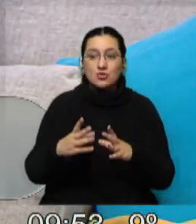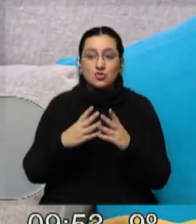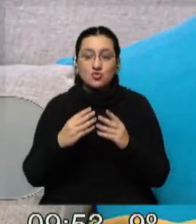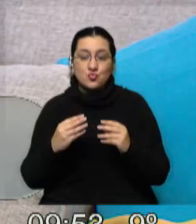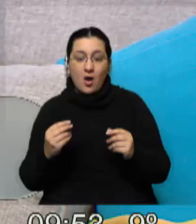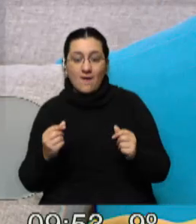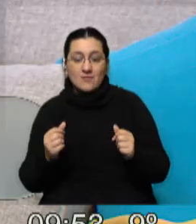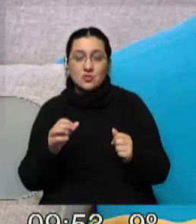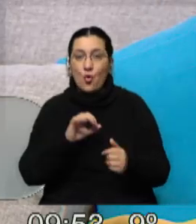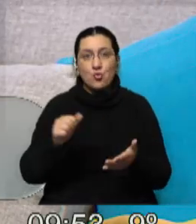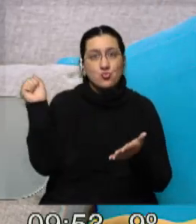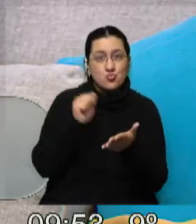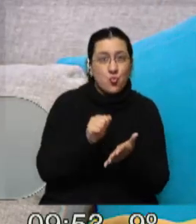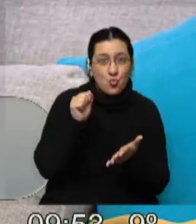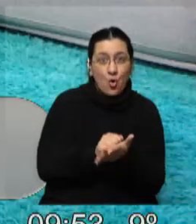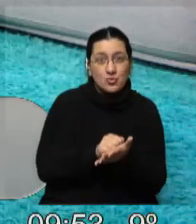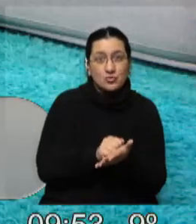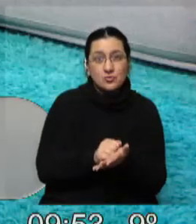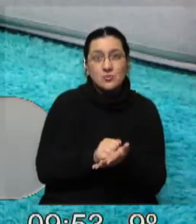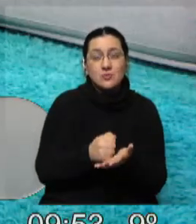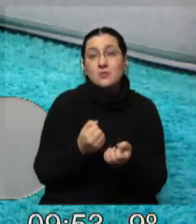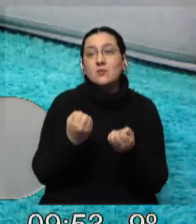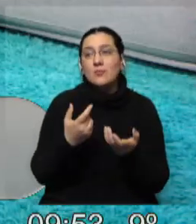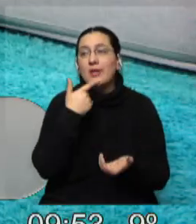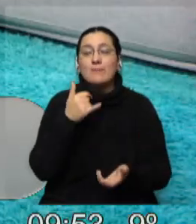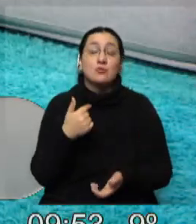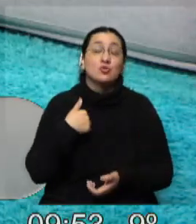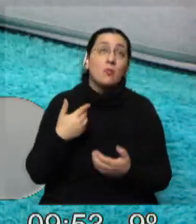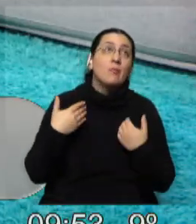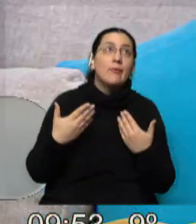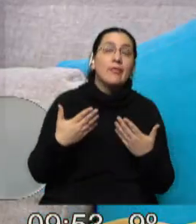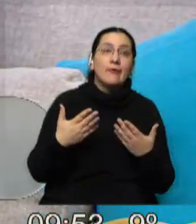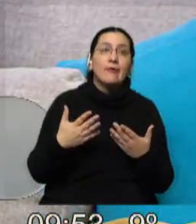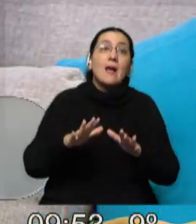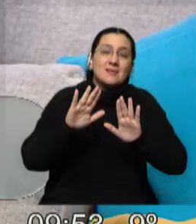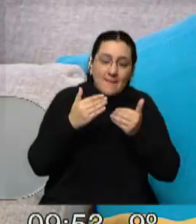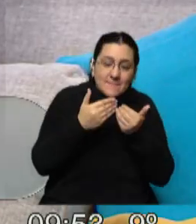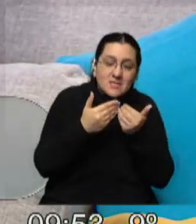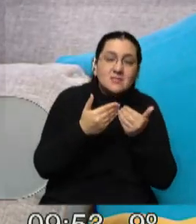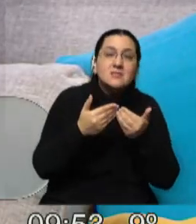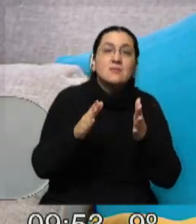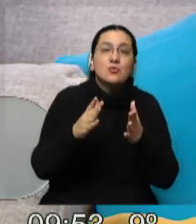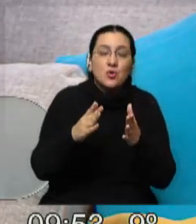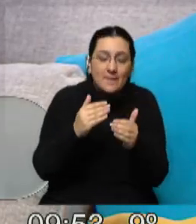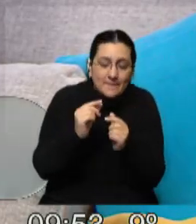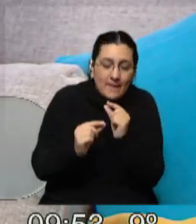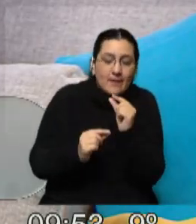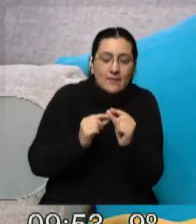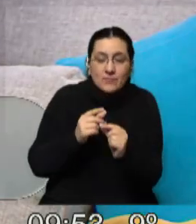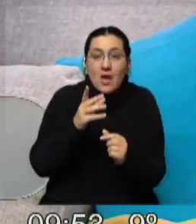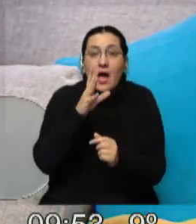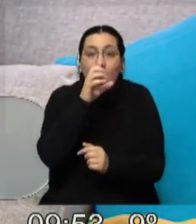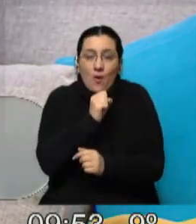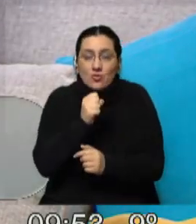suaves o duros, que son estos en donde, bueno, yo puedo quizás en un inicio de mis prácticas empezar tolerando